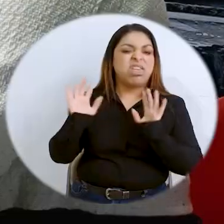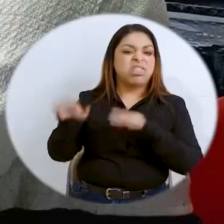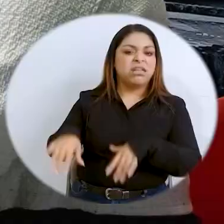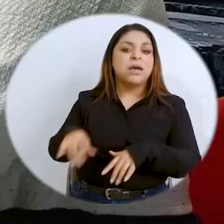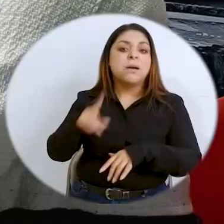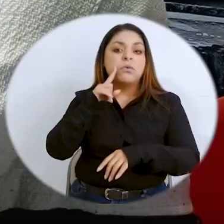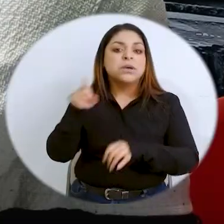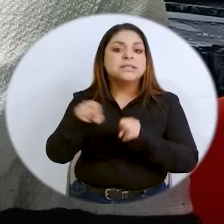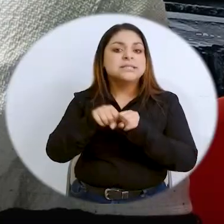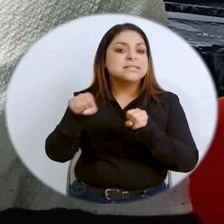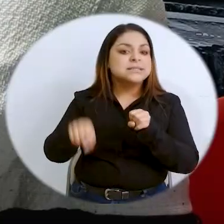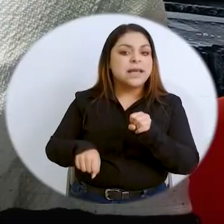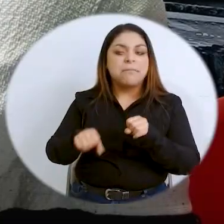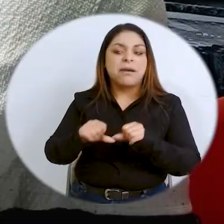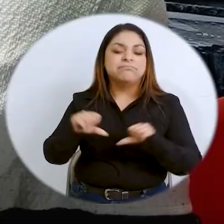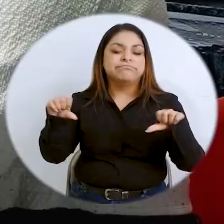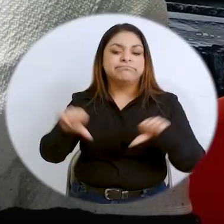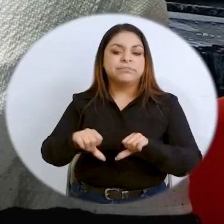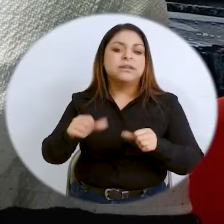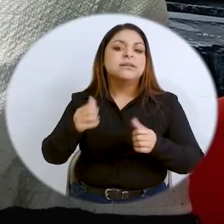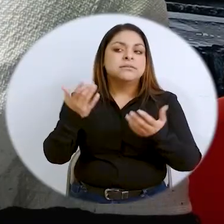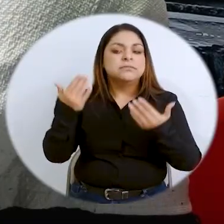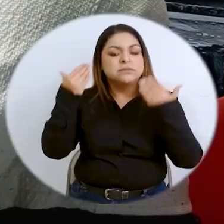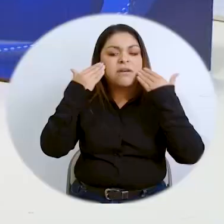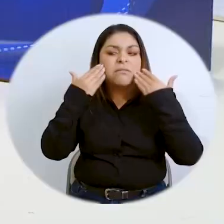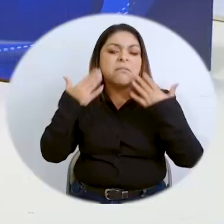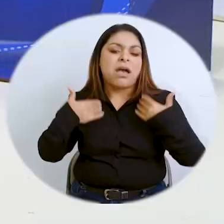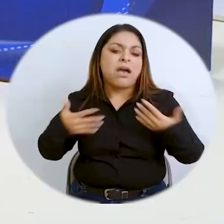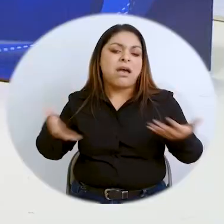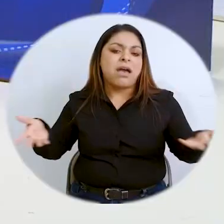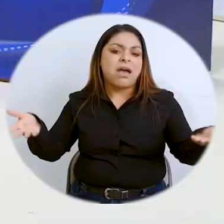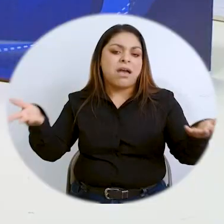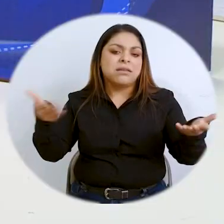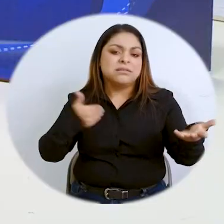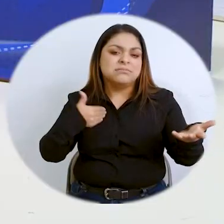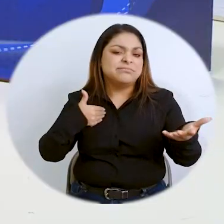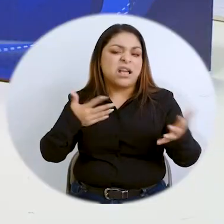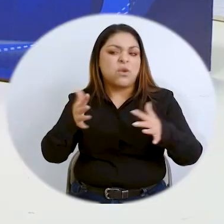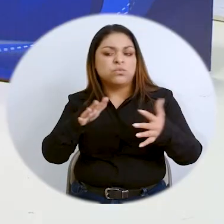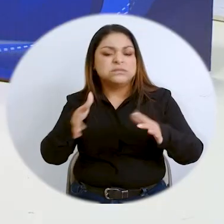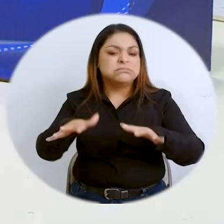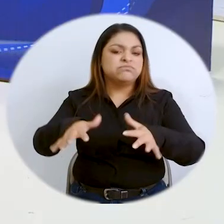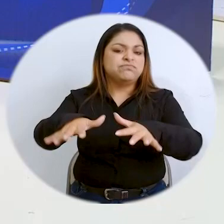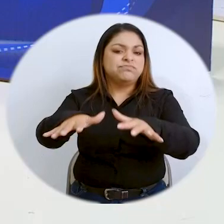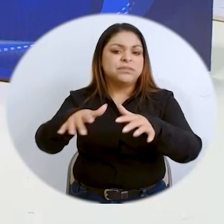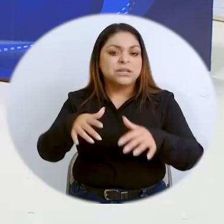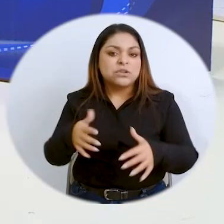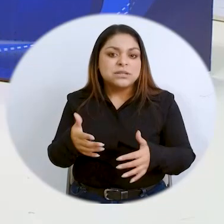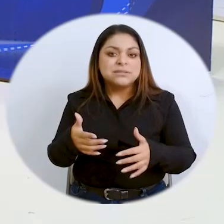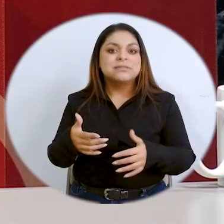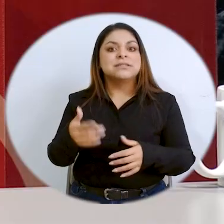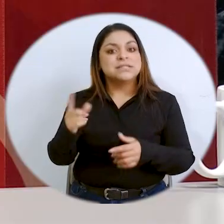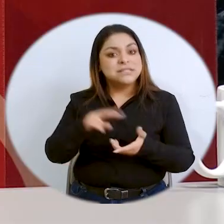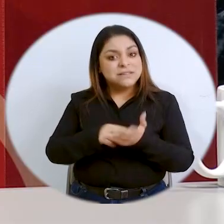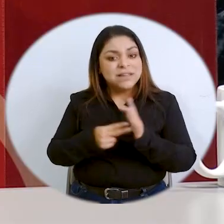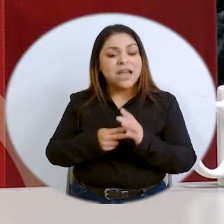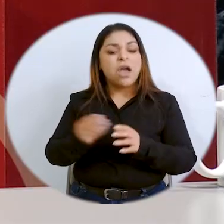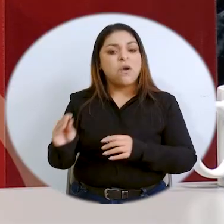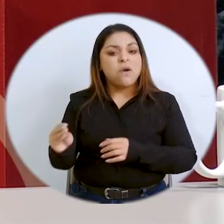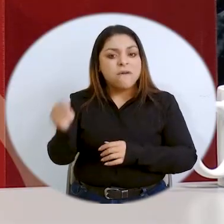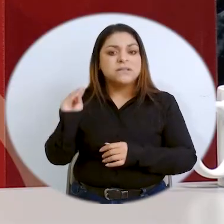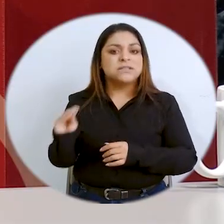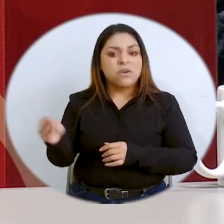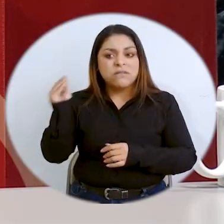sistema, digamos, no es el idóneo, ¿verdad? Sabemos muchas carencias que hay en el sistema educativo público, pues cada vez vamos a estar expulsando